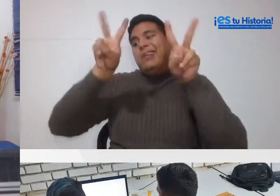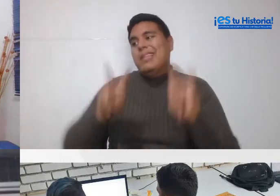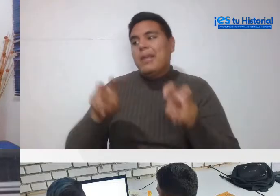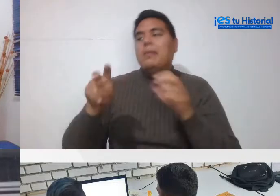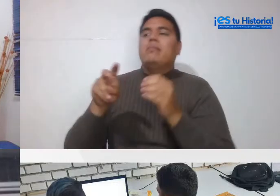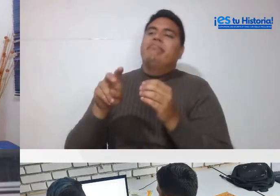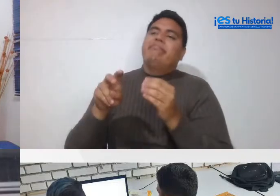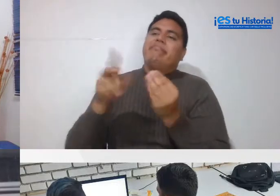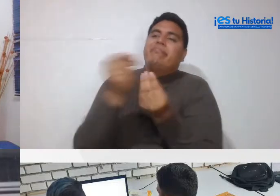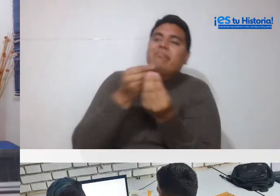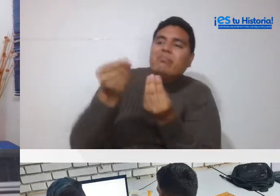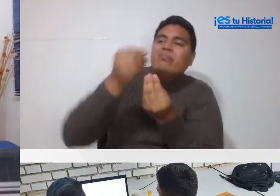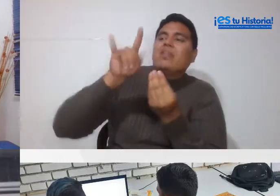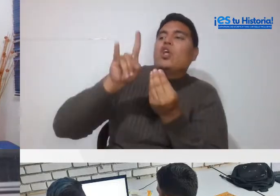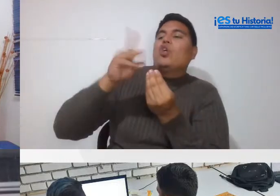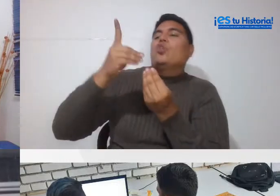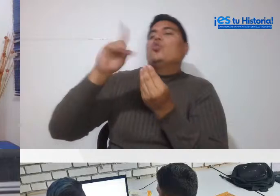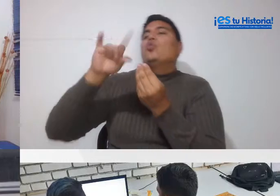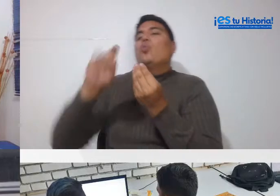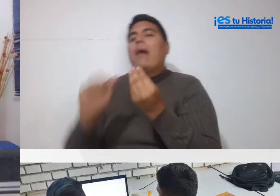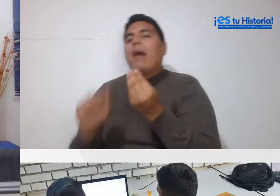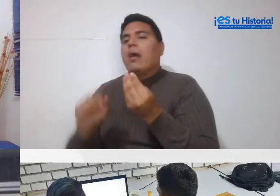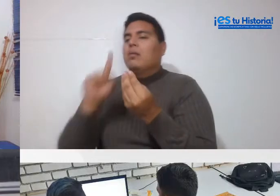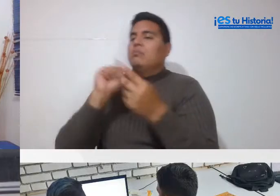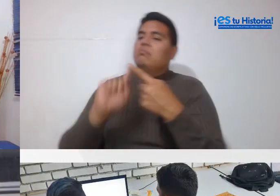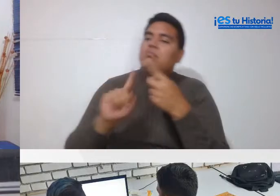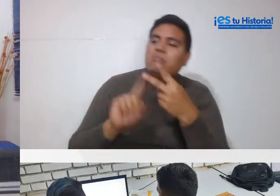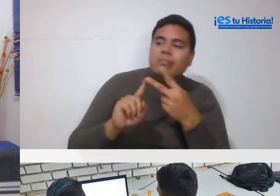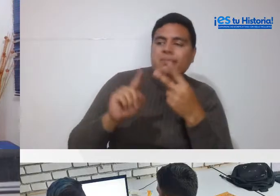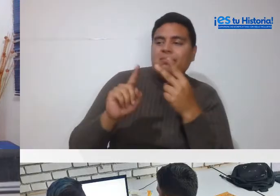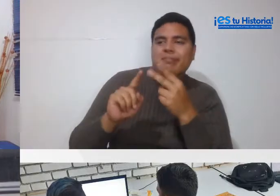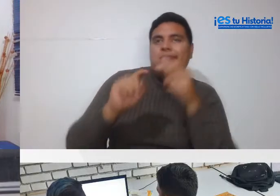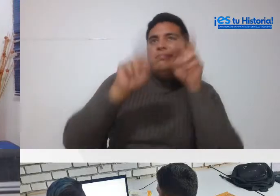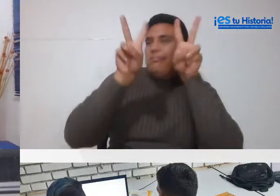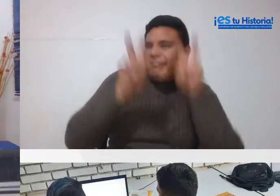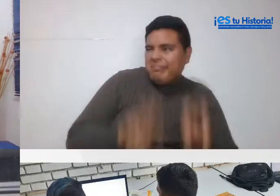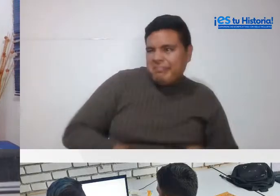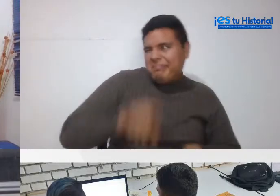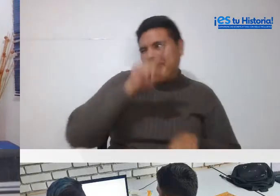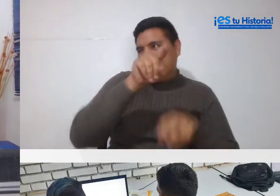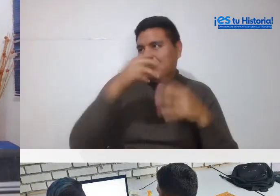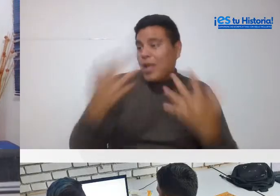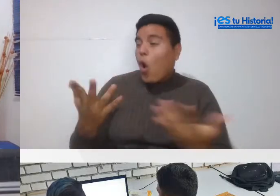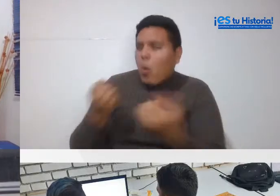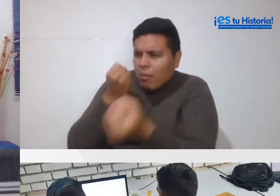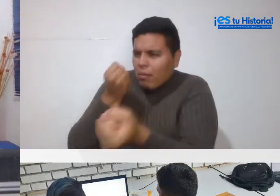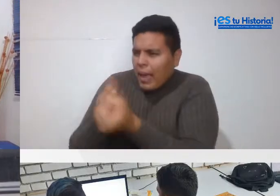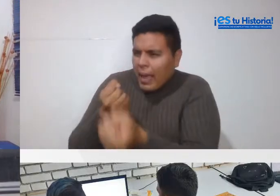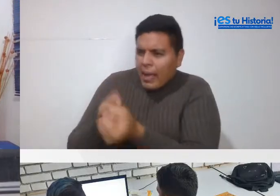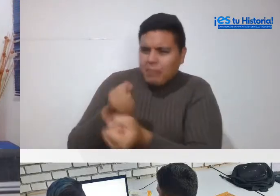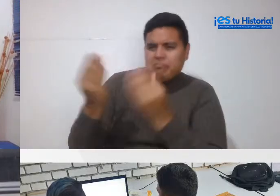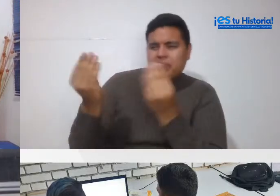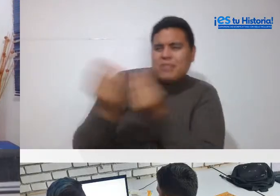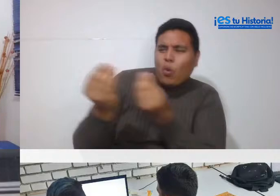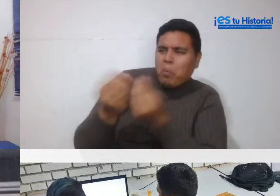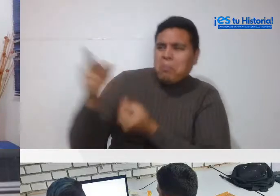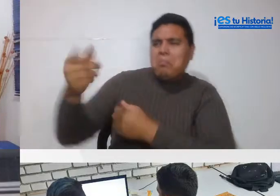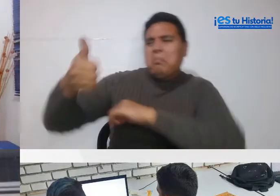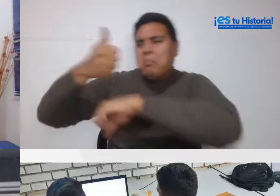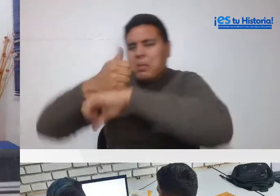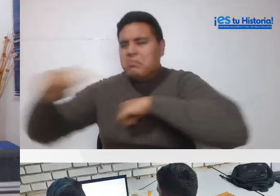DUA, también tenemos que tocar otros temas y otros aspectos tan técnicos. ¿Cómo ha sido ese apoyo desde la institución educativa para